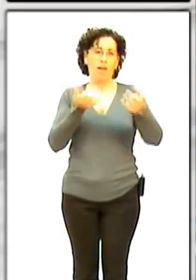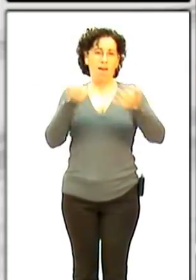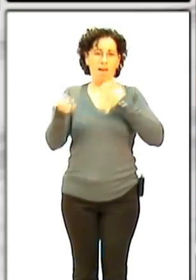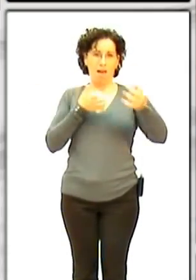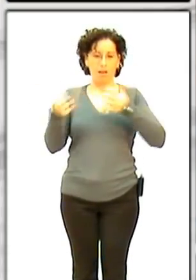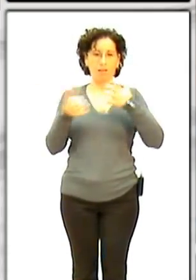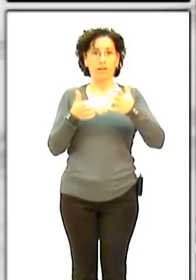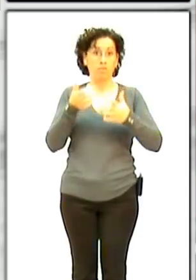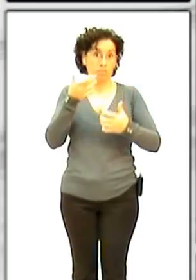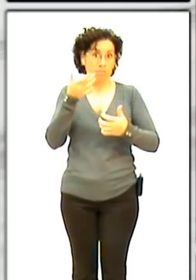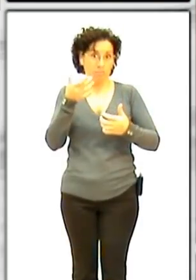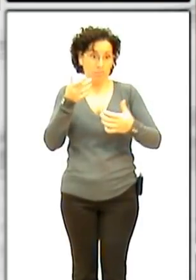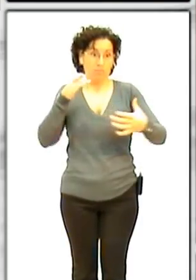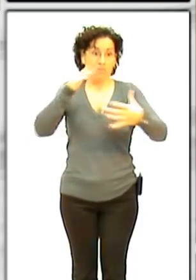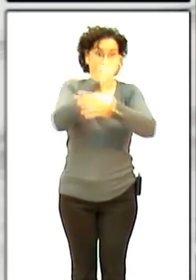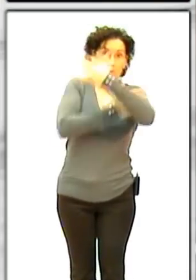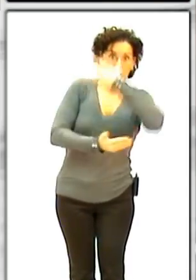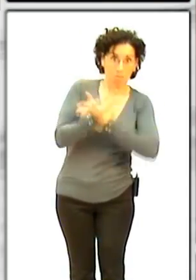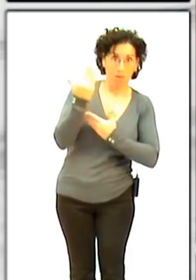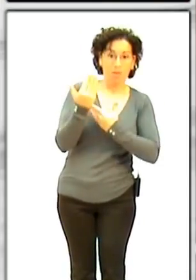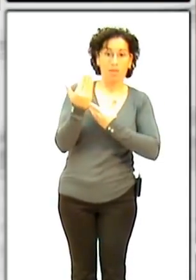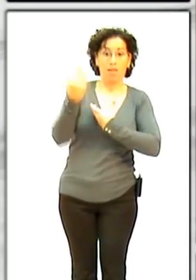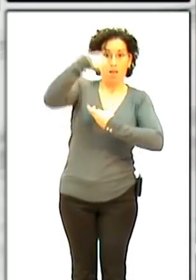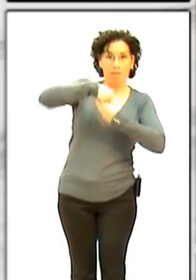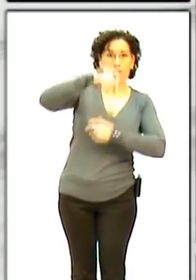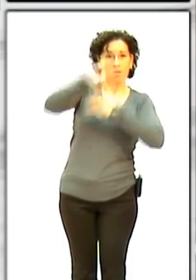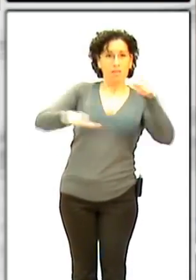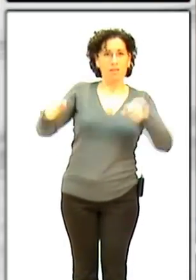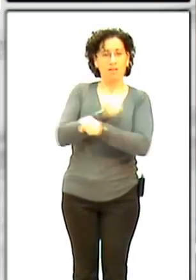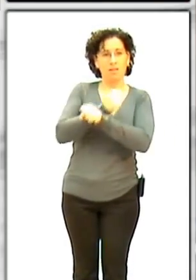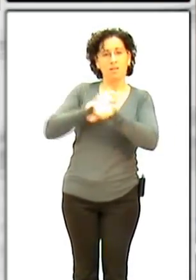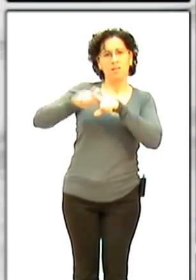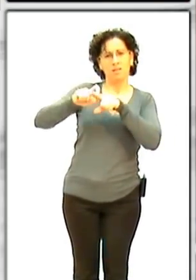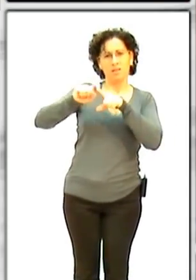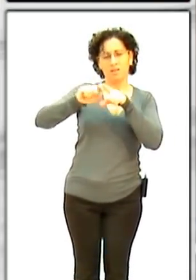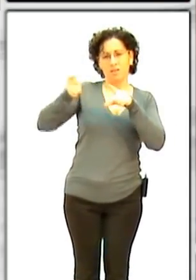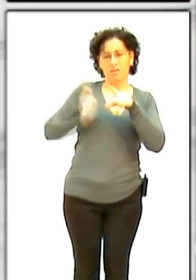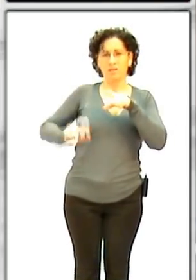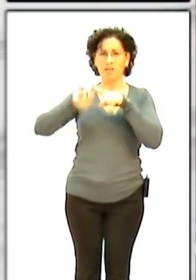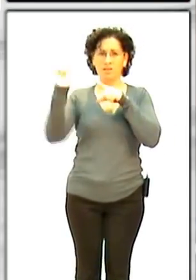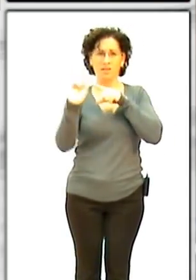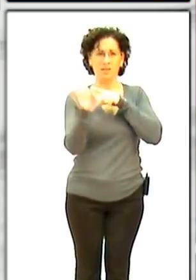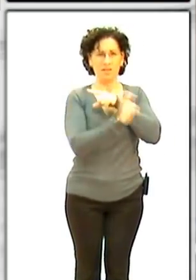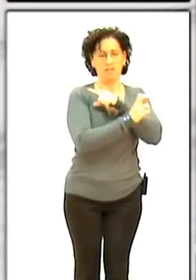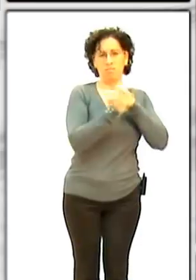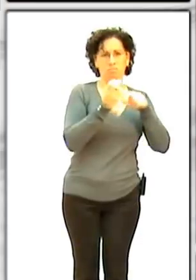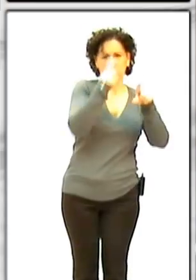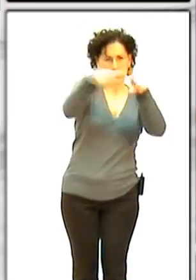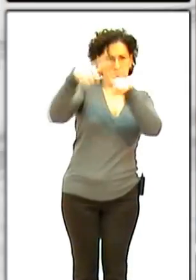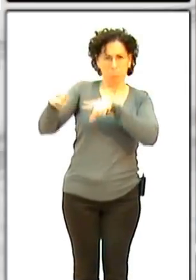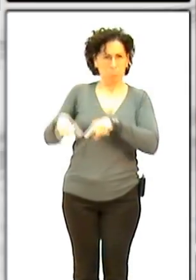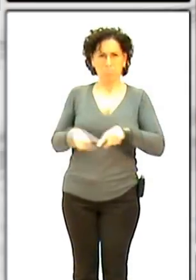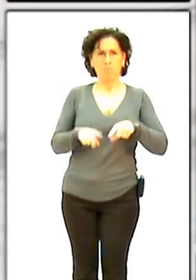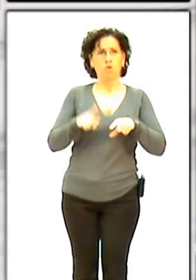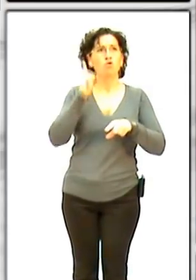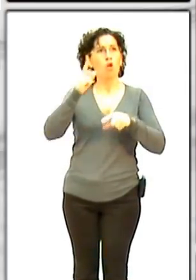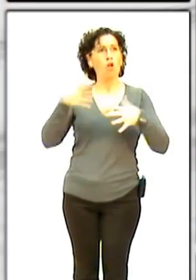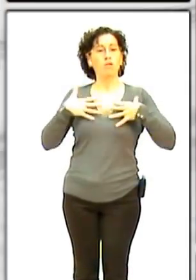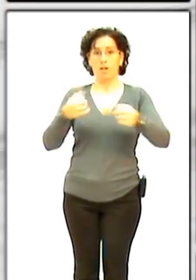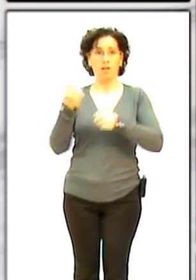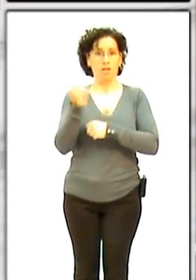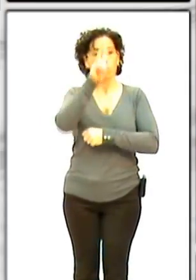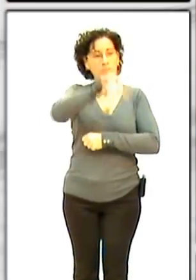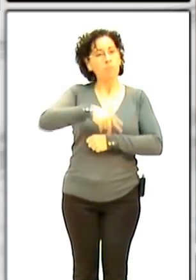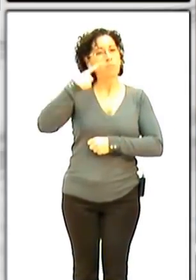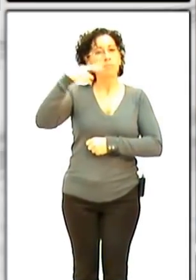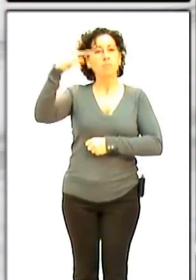al final también está compuesta y trabajamos personas desde otros puntos profesionales que no es la sanidad. Especializado en